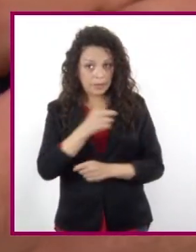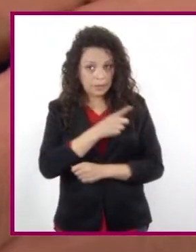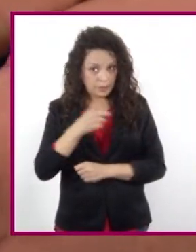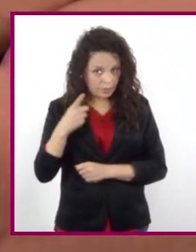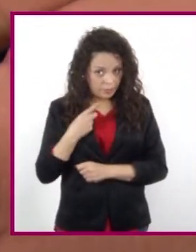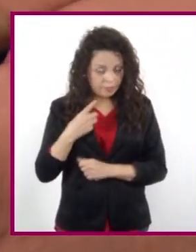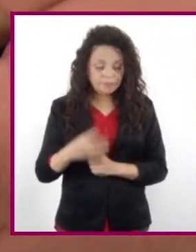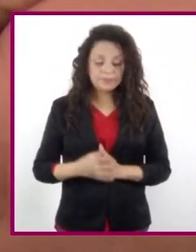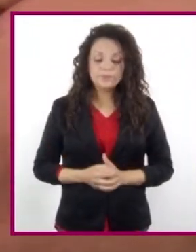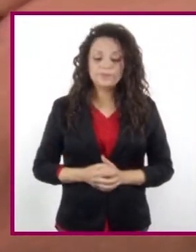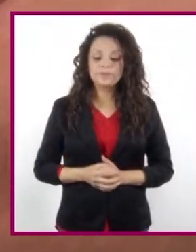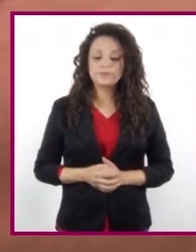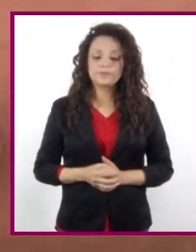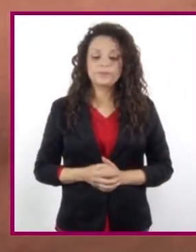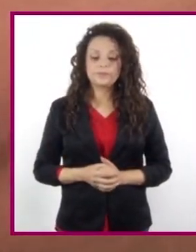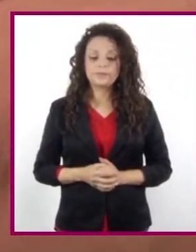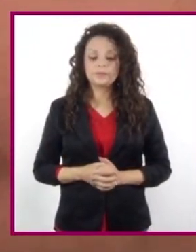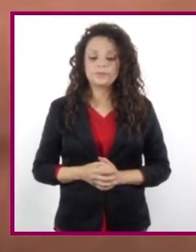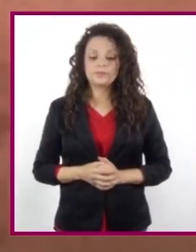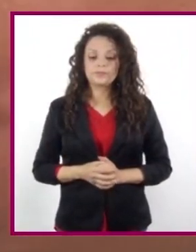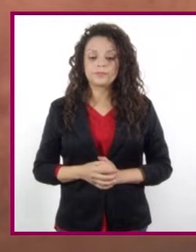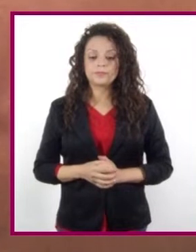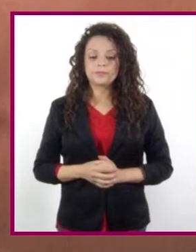Para este caso, consta de